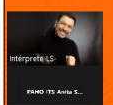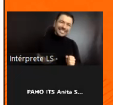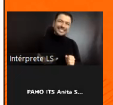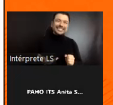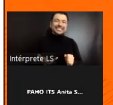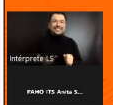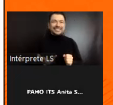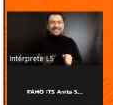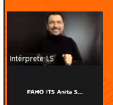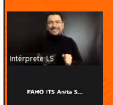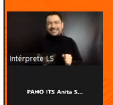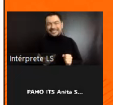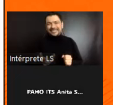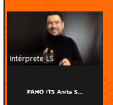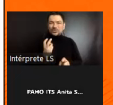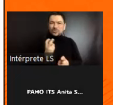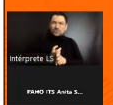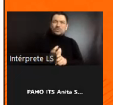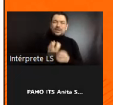tal que esté debidamente implementado.